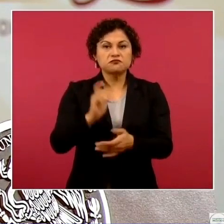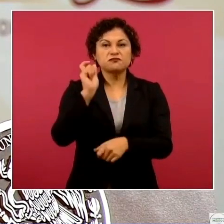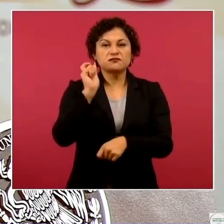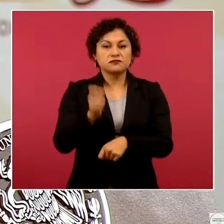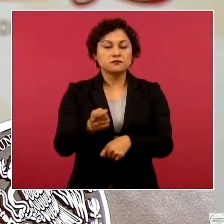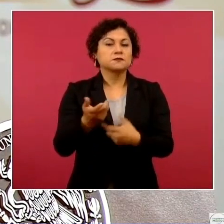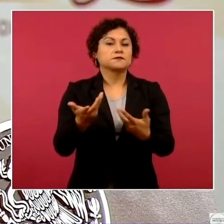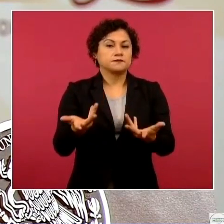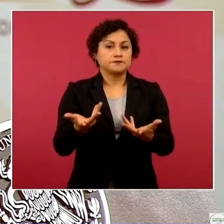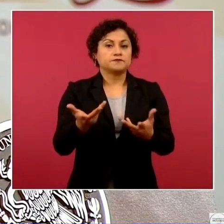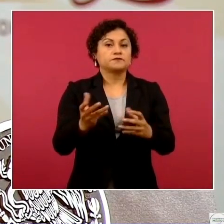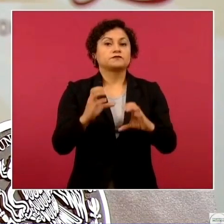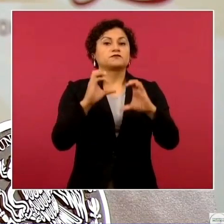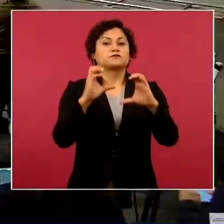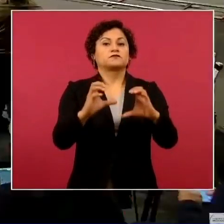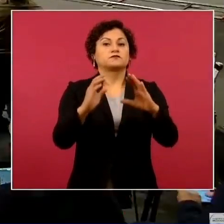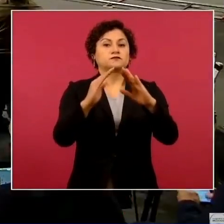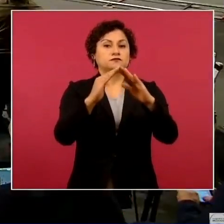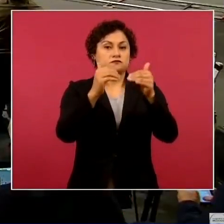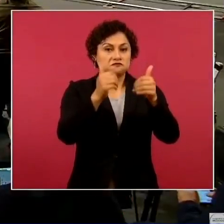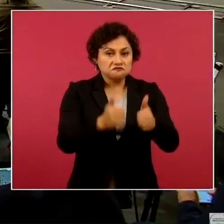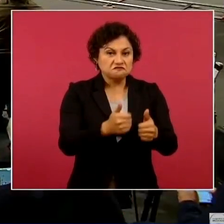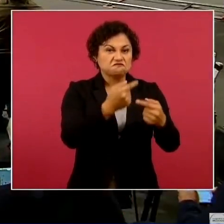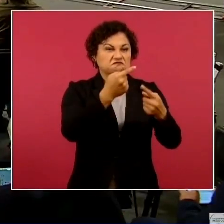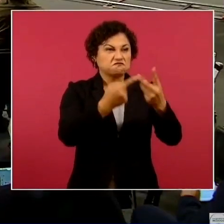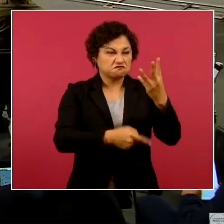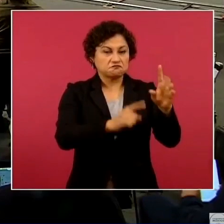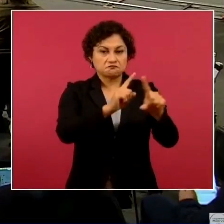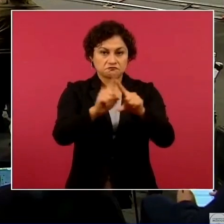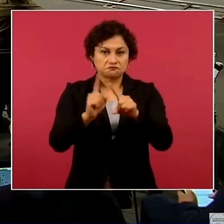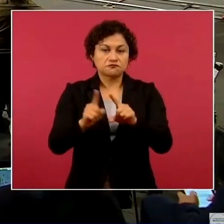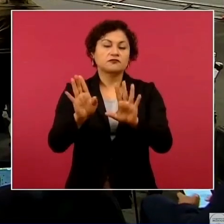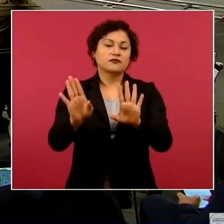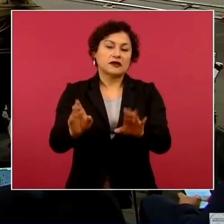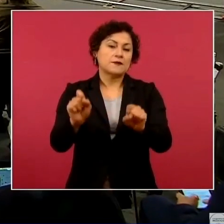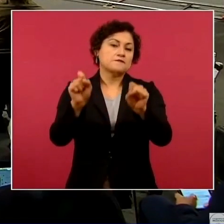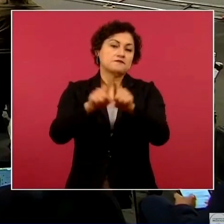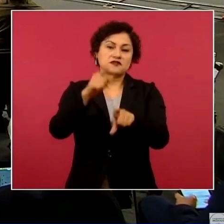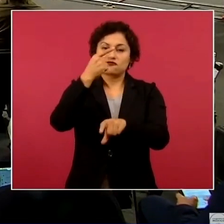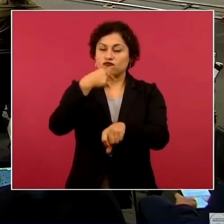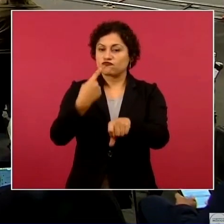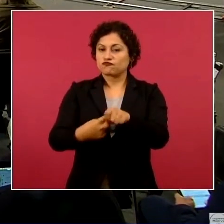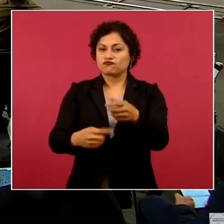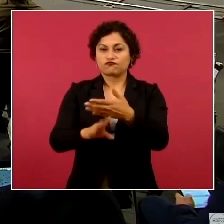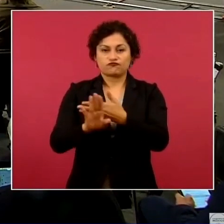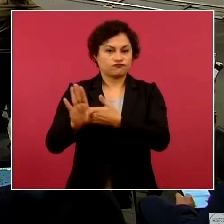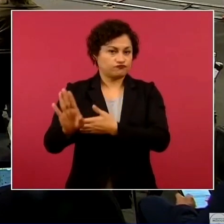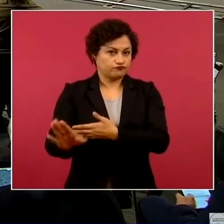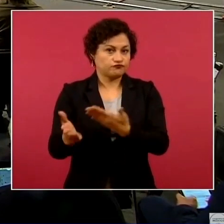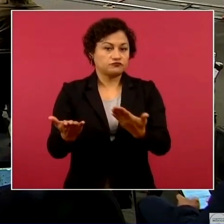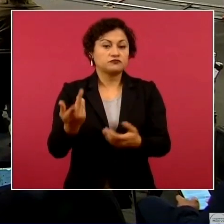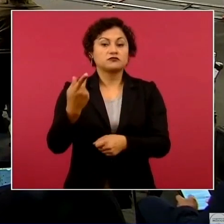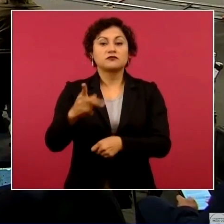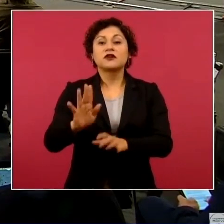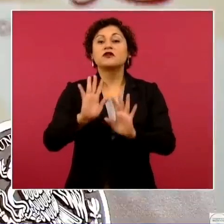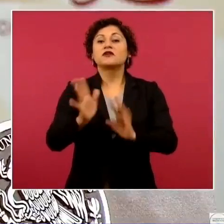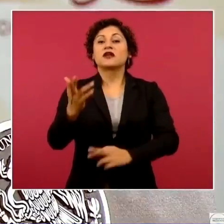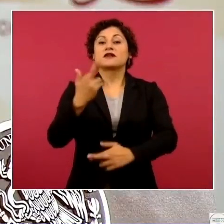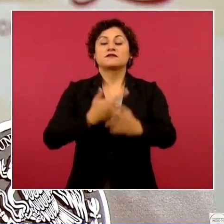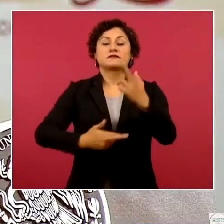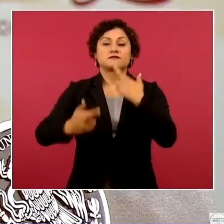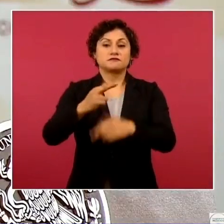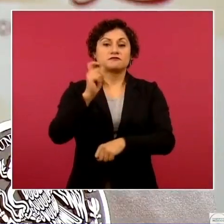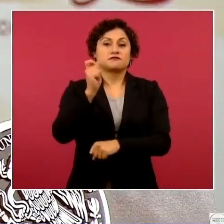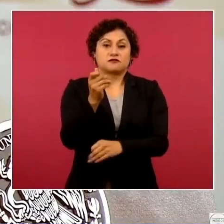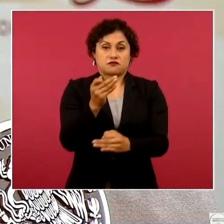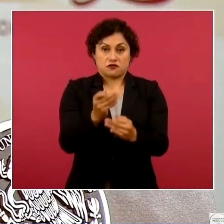transmisión también de la influenza. Pero en este año ya ha vuelto la influenza al hemisferio norte y tenemos una temporada